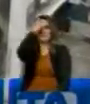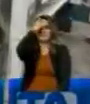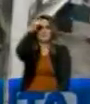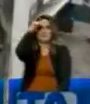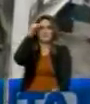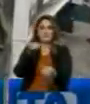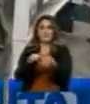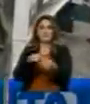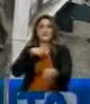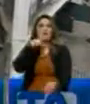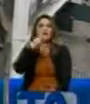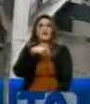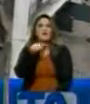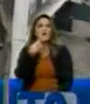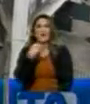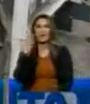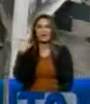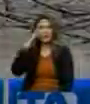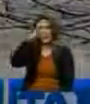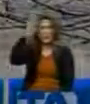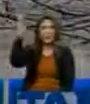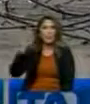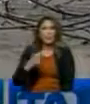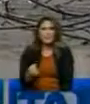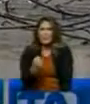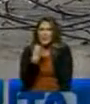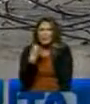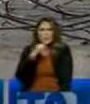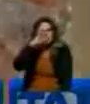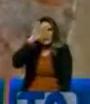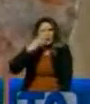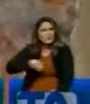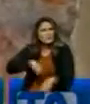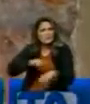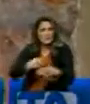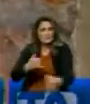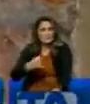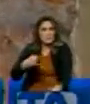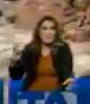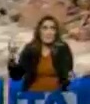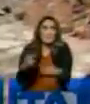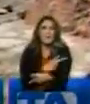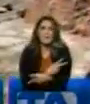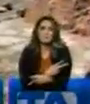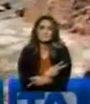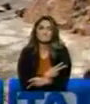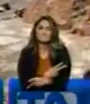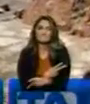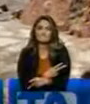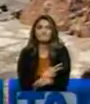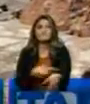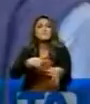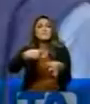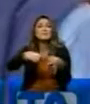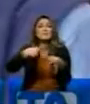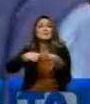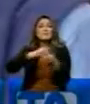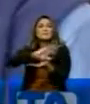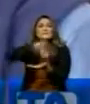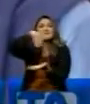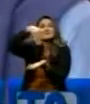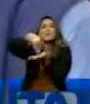nivel de destrucción. En esta entidad. Pero allí no quedó todo. El corazón de Quito también resultó afectado. Es una